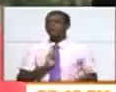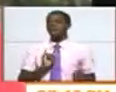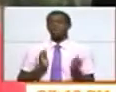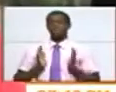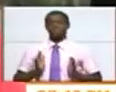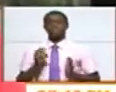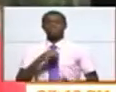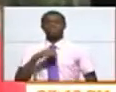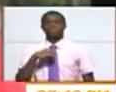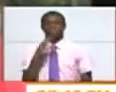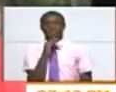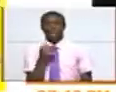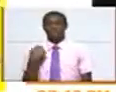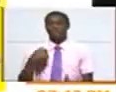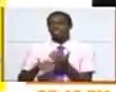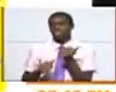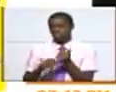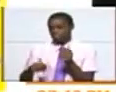jugar con instrumentos humanos.